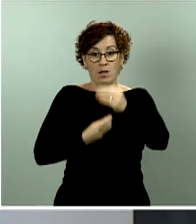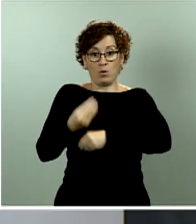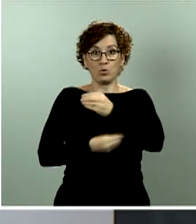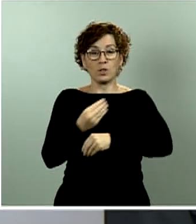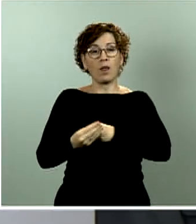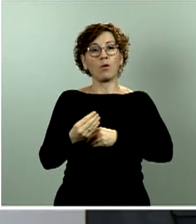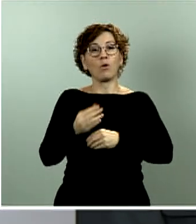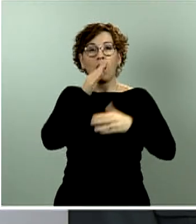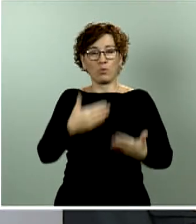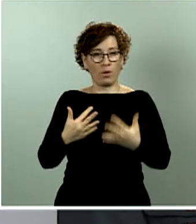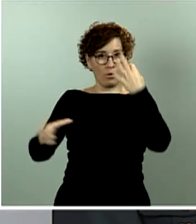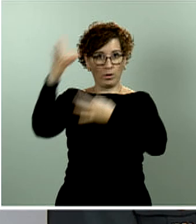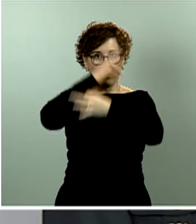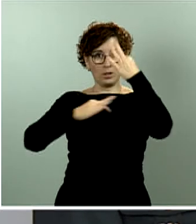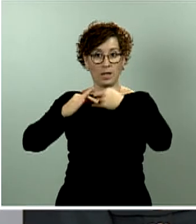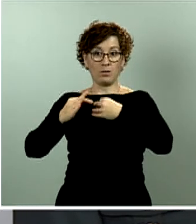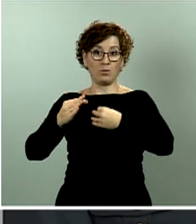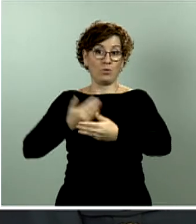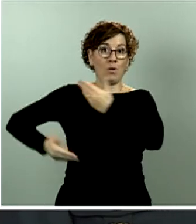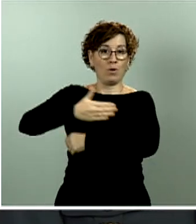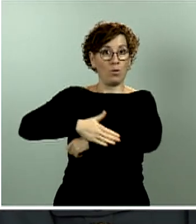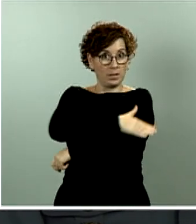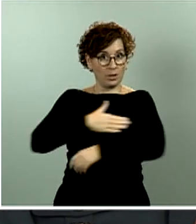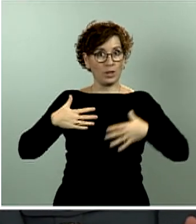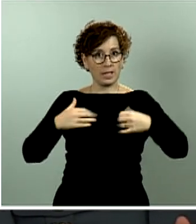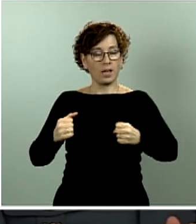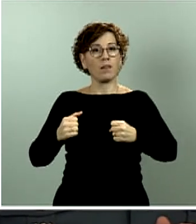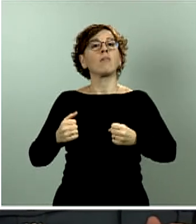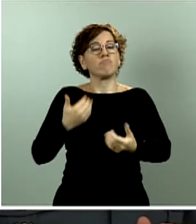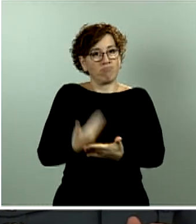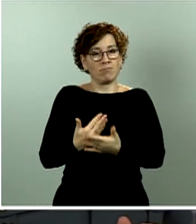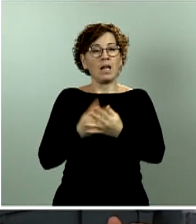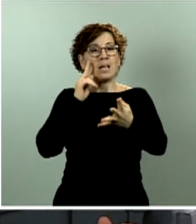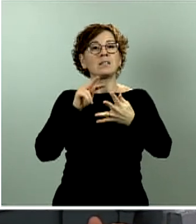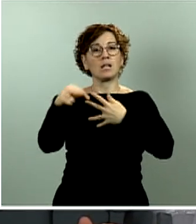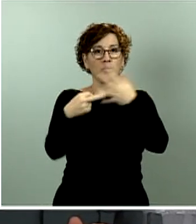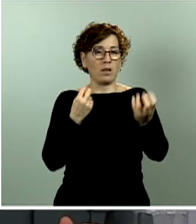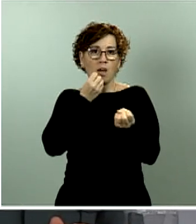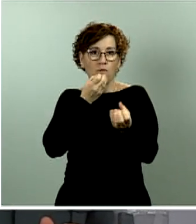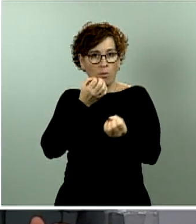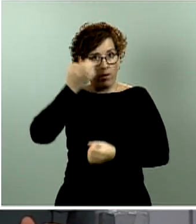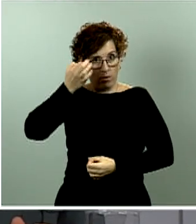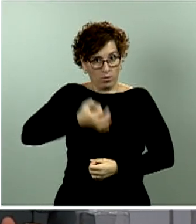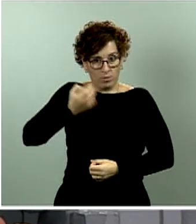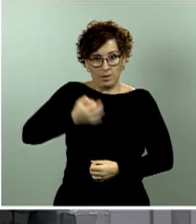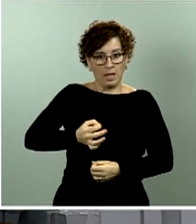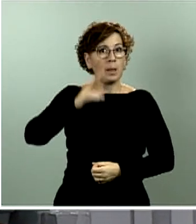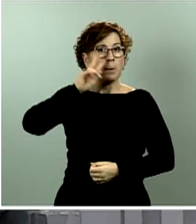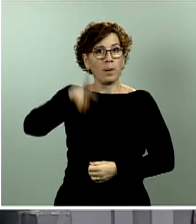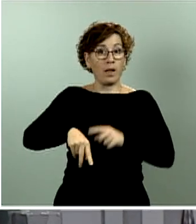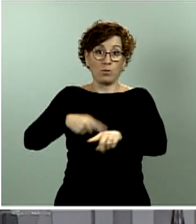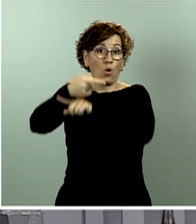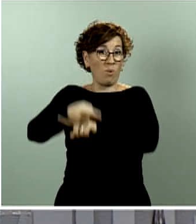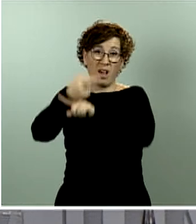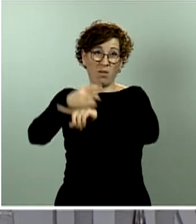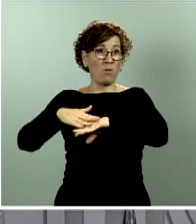del Ministerio de Sanidad ha garantizado la transparencia y la información constante y veraz, una obligación de todas las administraciones públicas y